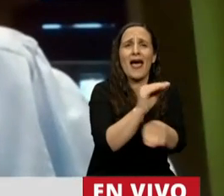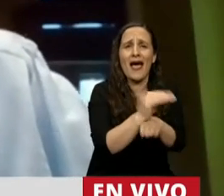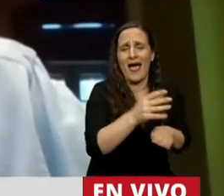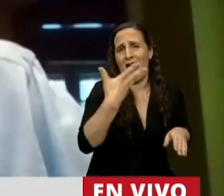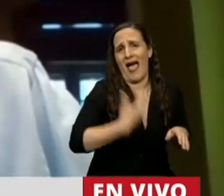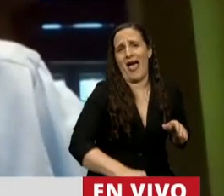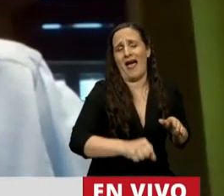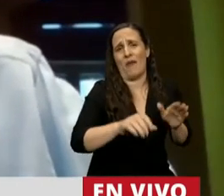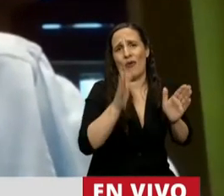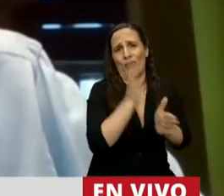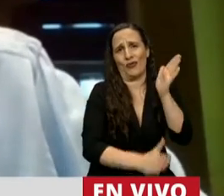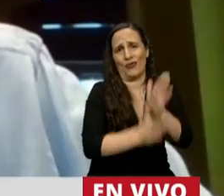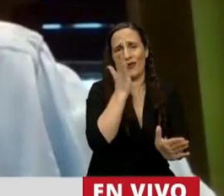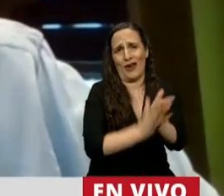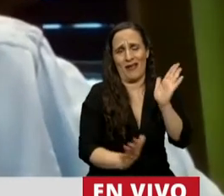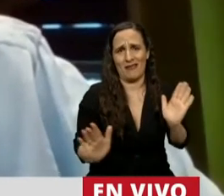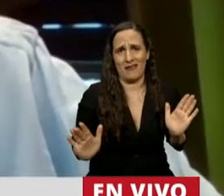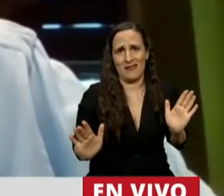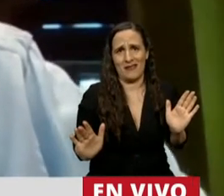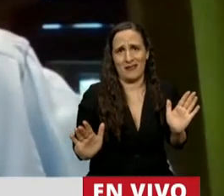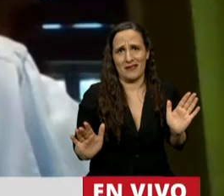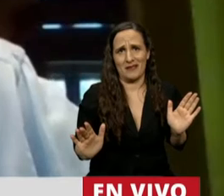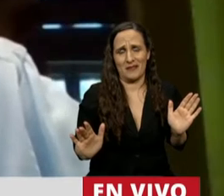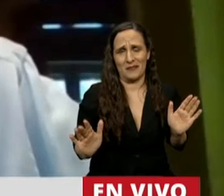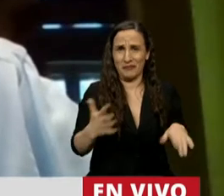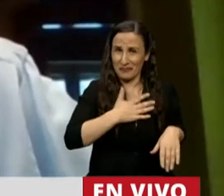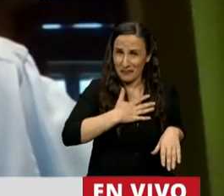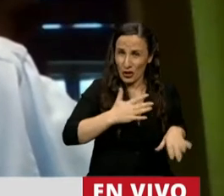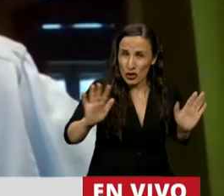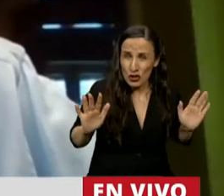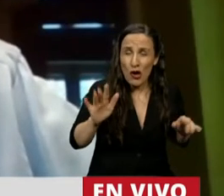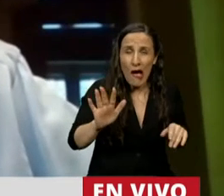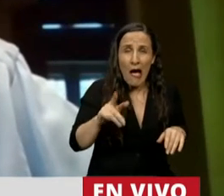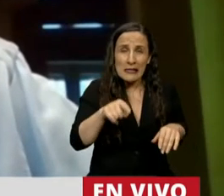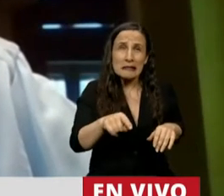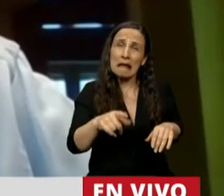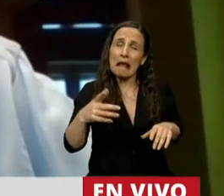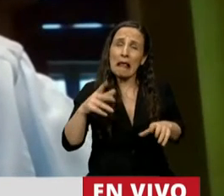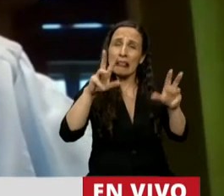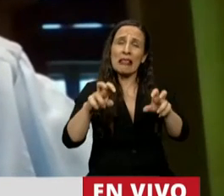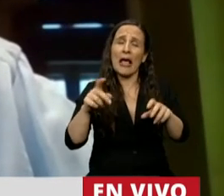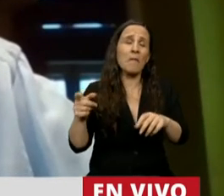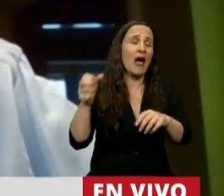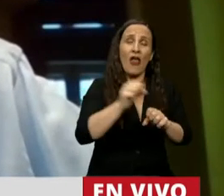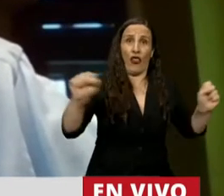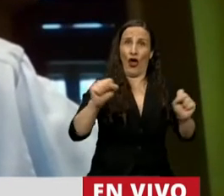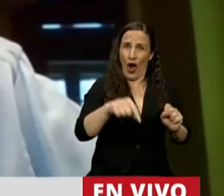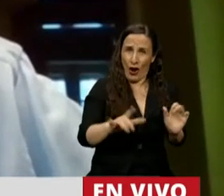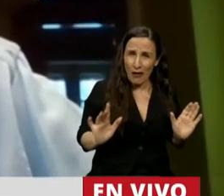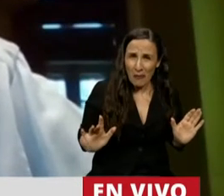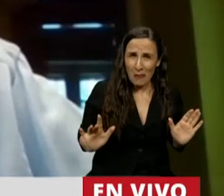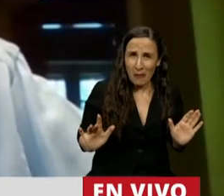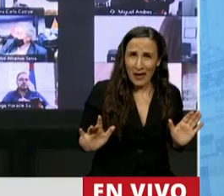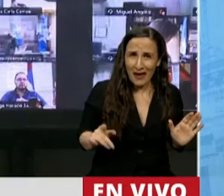gratuito. Me destrata como representante que se traiga de este modo abrupto un asunto que carece